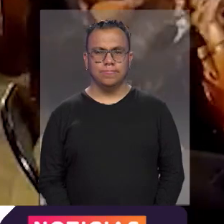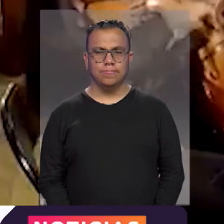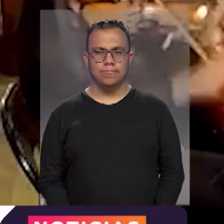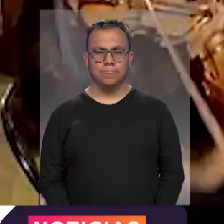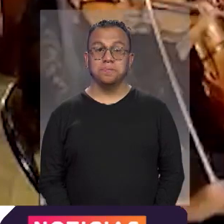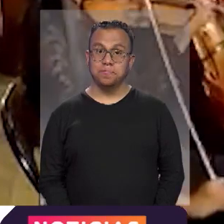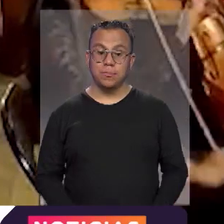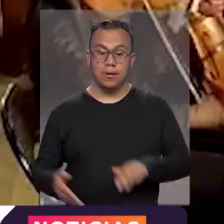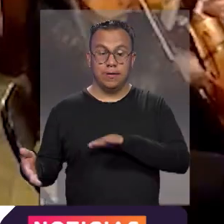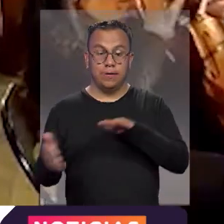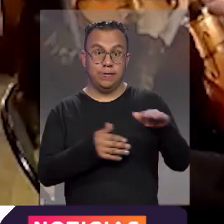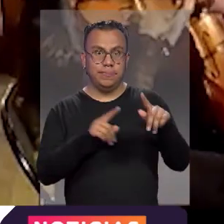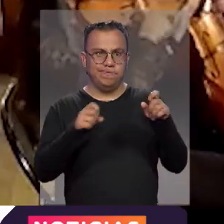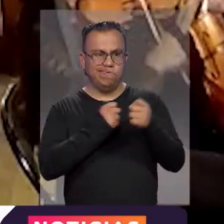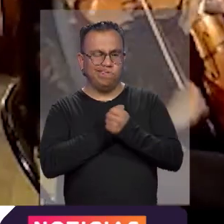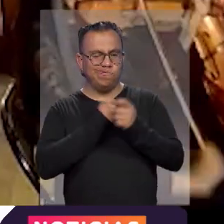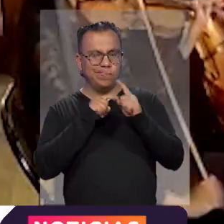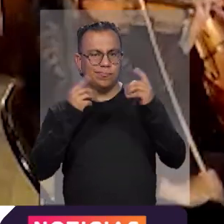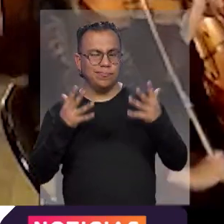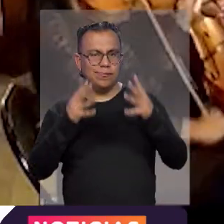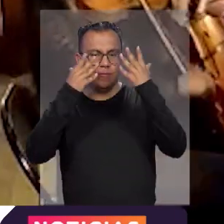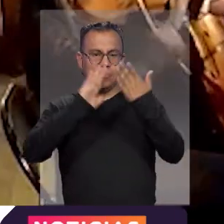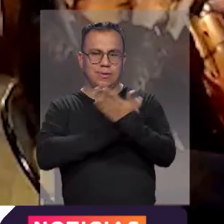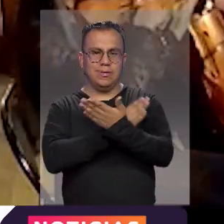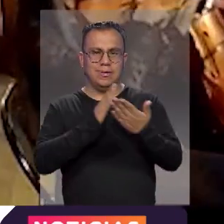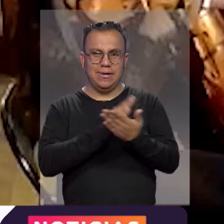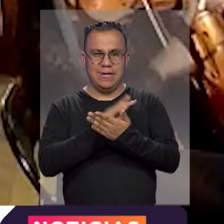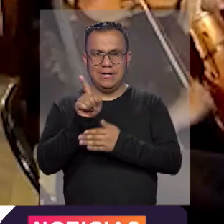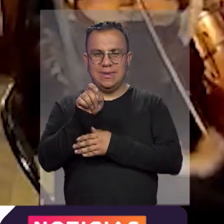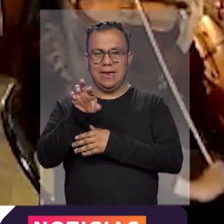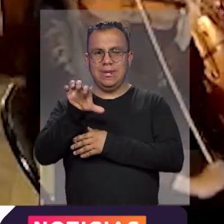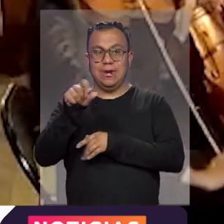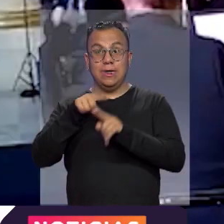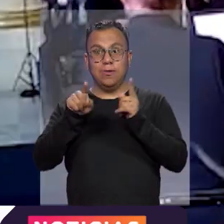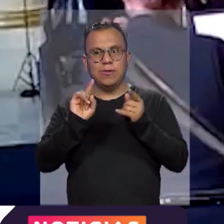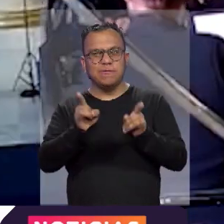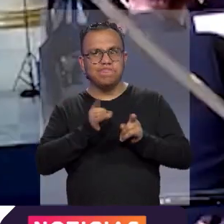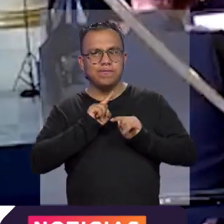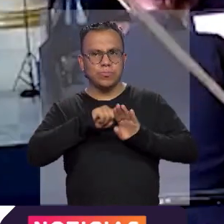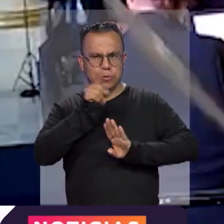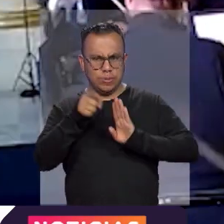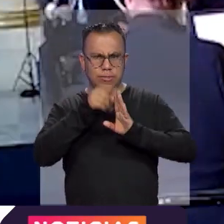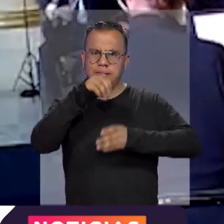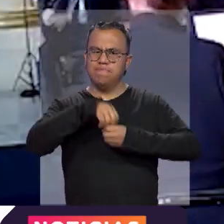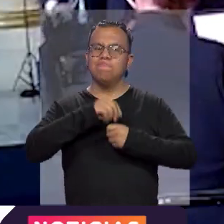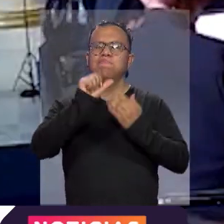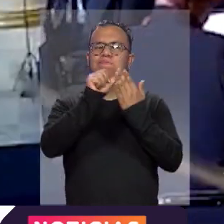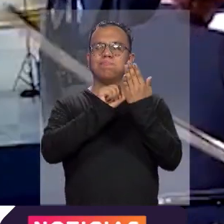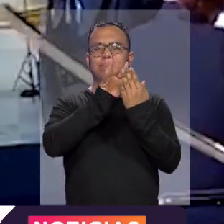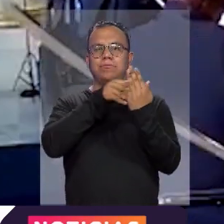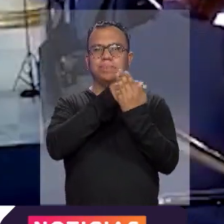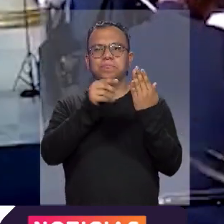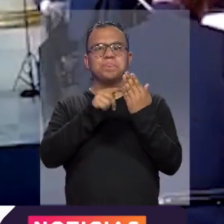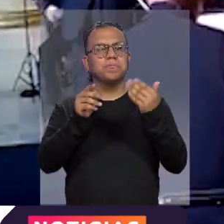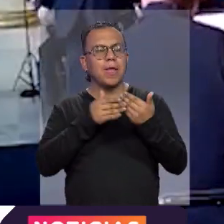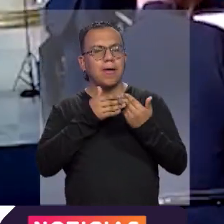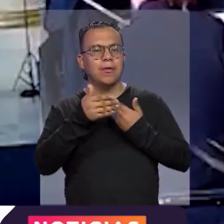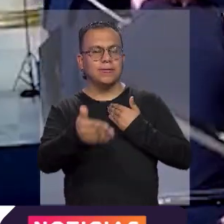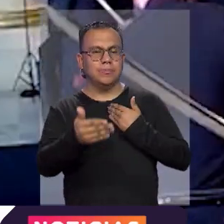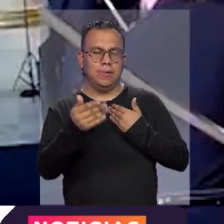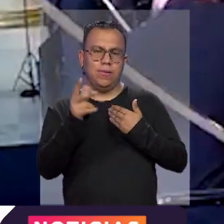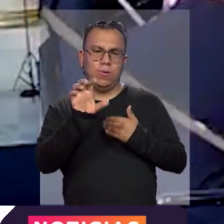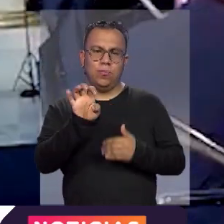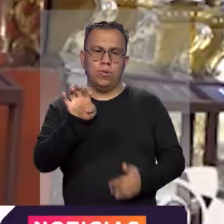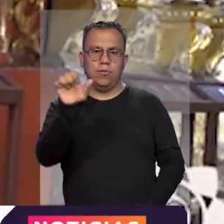por otro lado Los Amantes del festival de música sacra de Bogotá pueden disfrutar desde ya de su programación que se extenderá